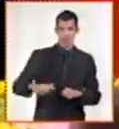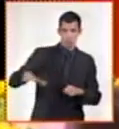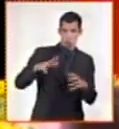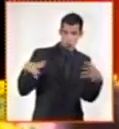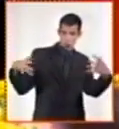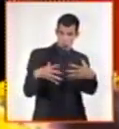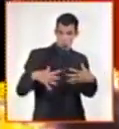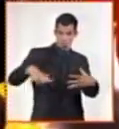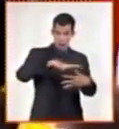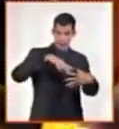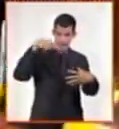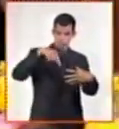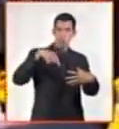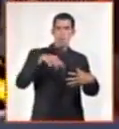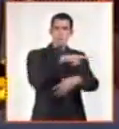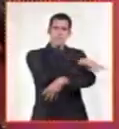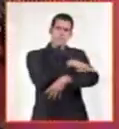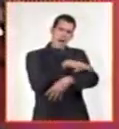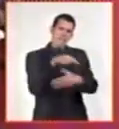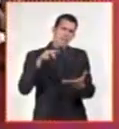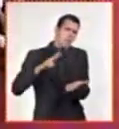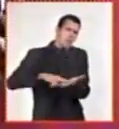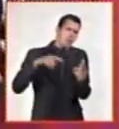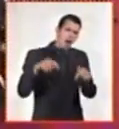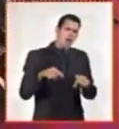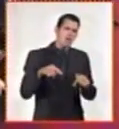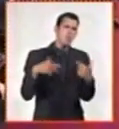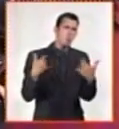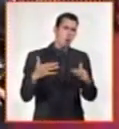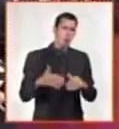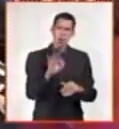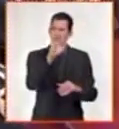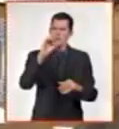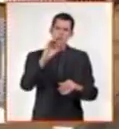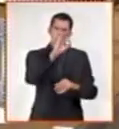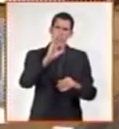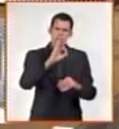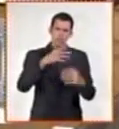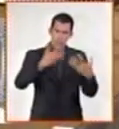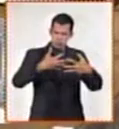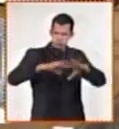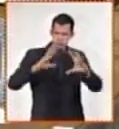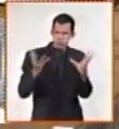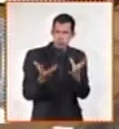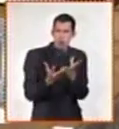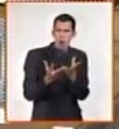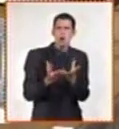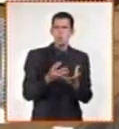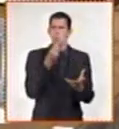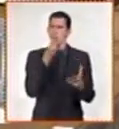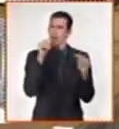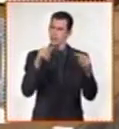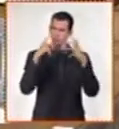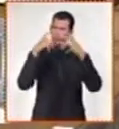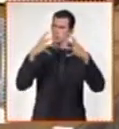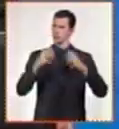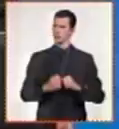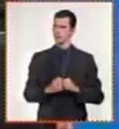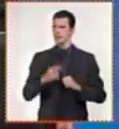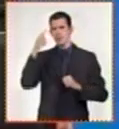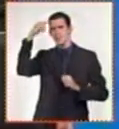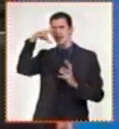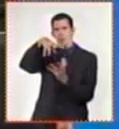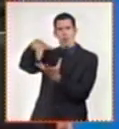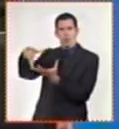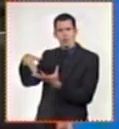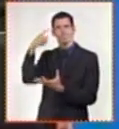economía mundial y constituye, sin duda alguna, una fuerza importante en asuntos internacionales y regionales.